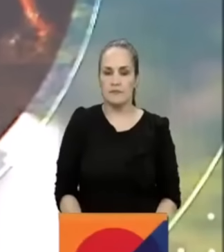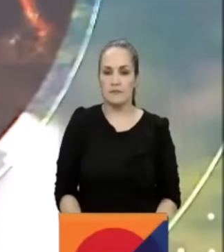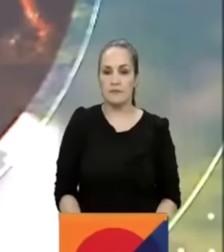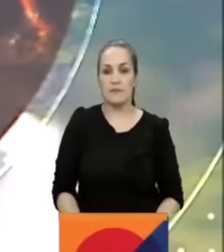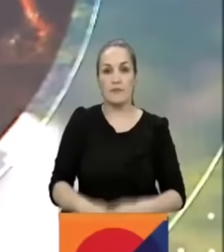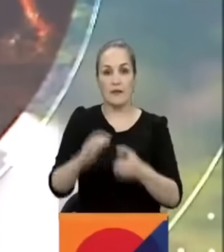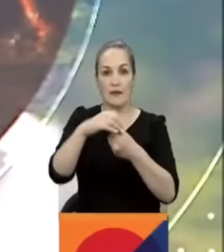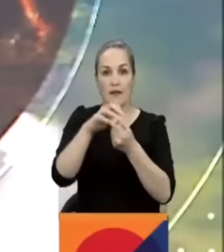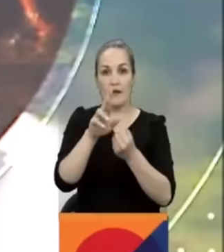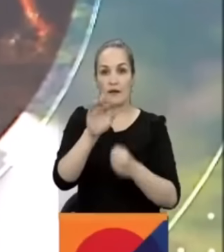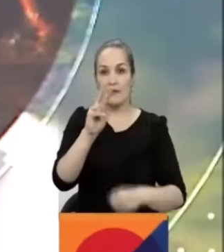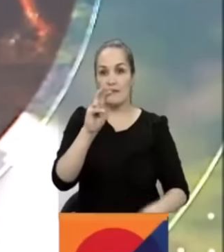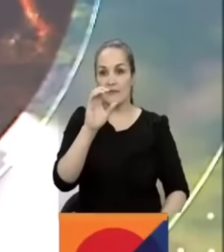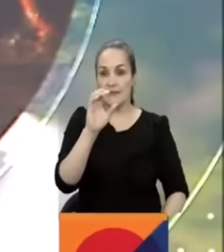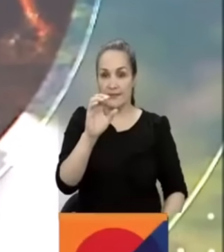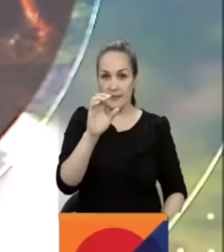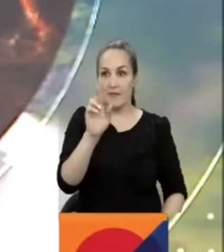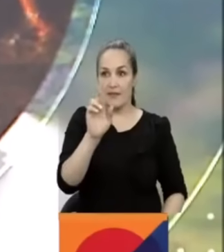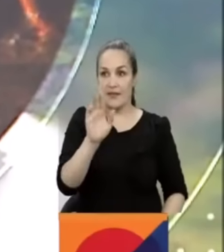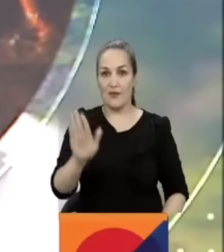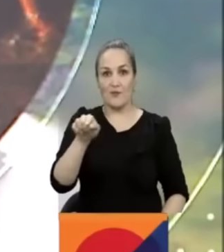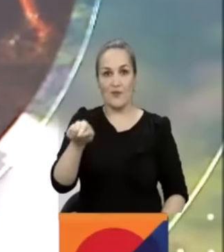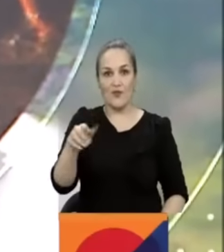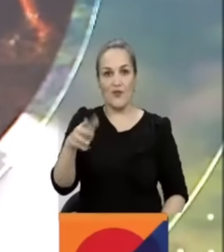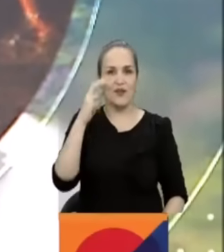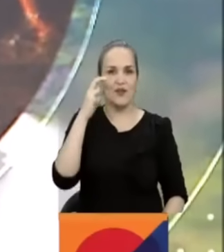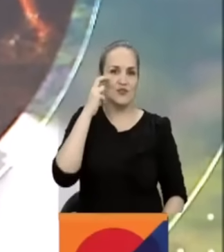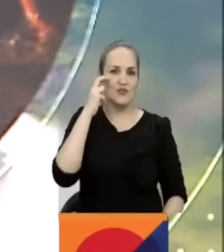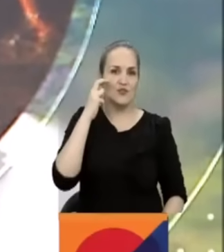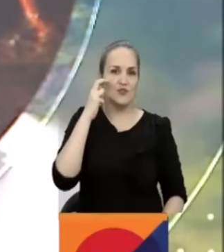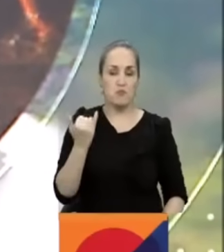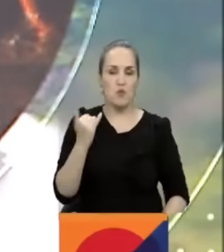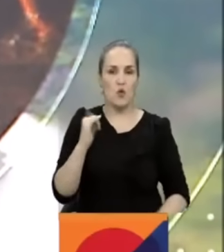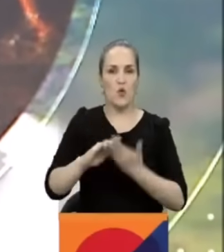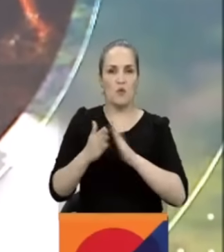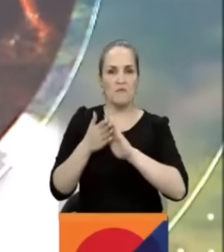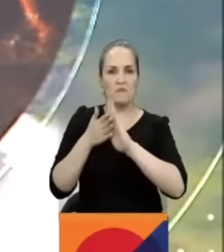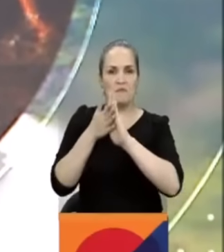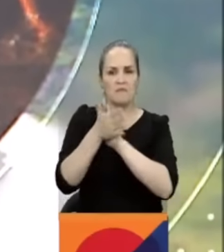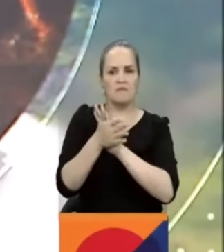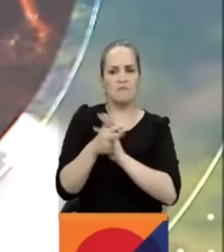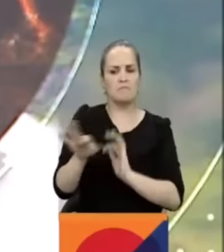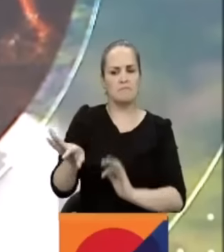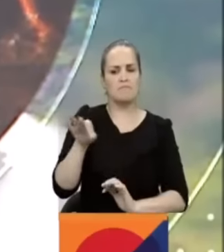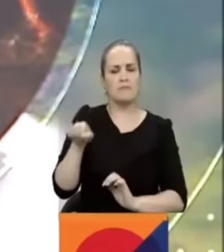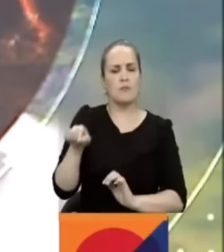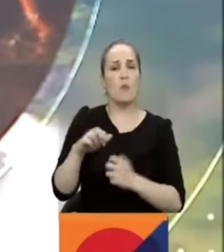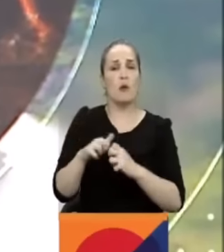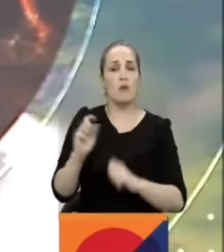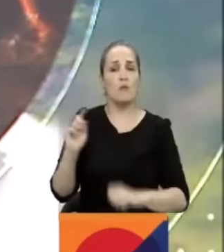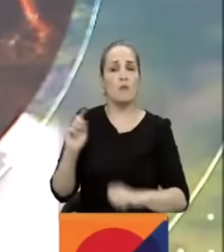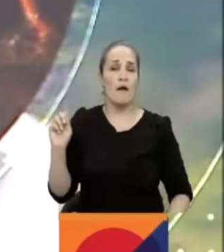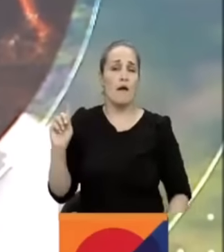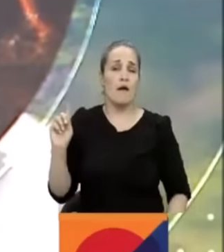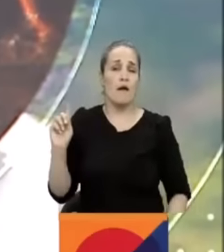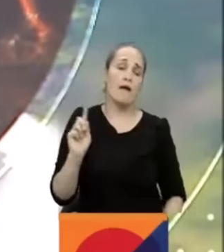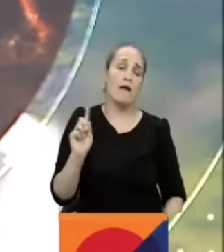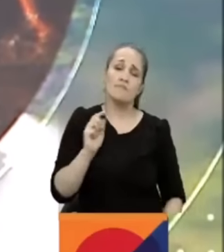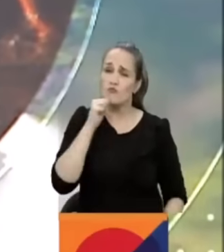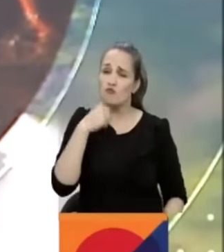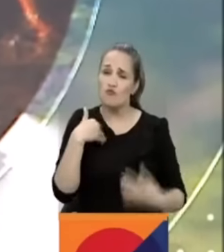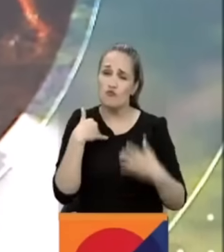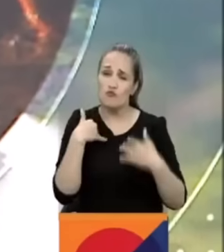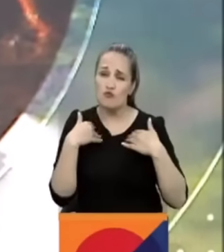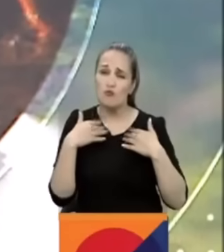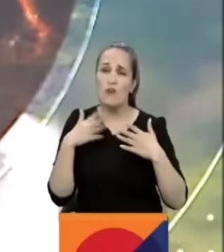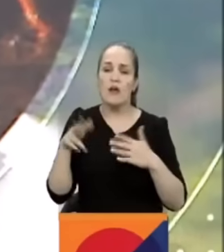RTVC en las regiones y desde Chocó con las comunidades trae para ustedes una de las problemáticas que por años ha vivido el departamento, que